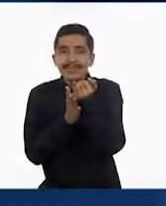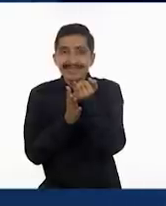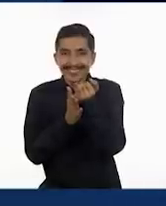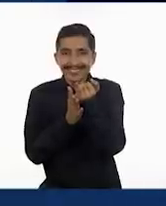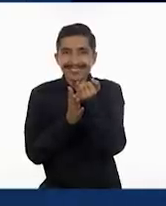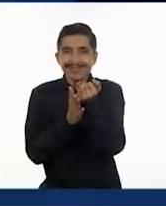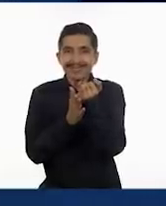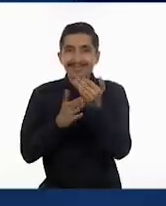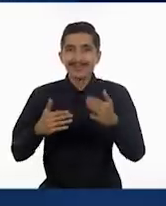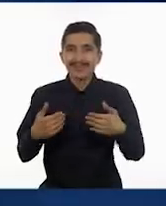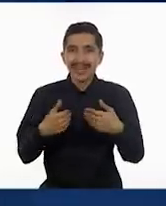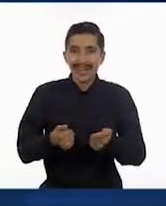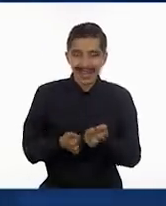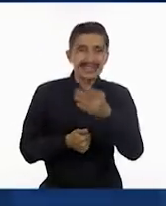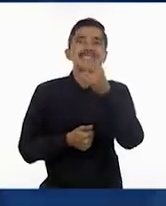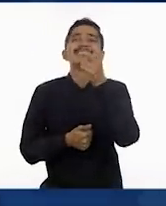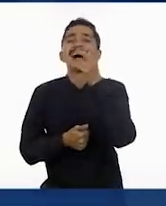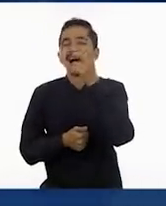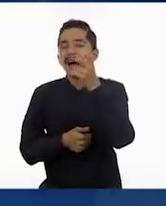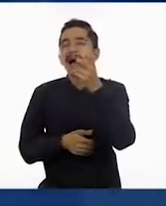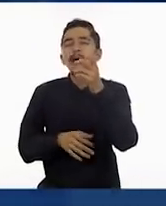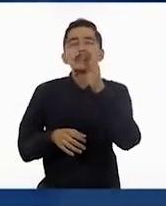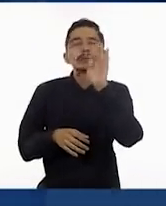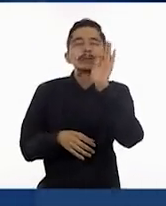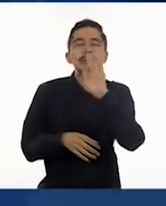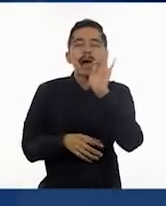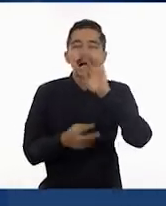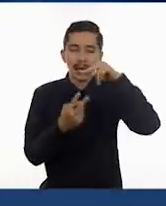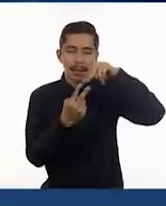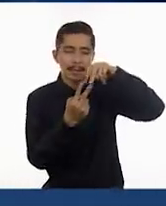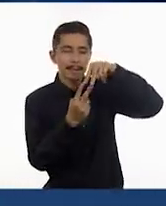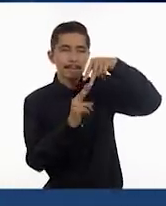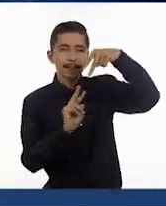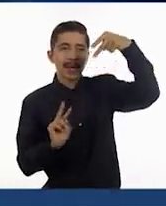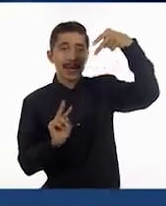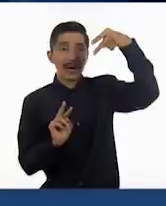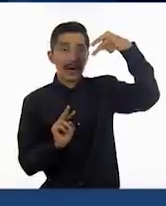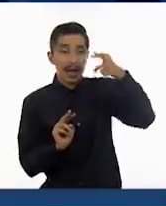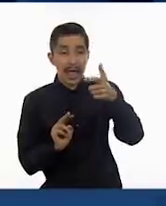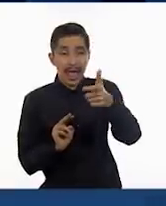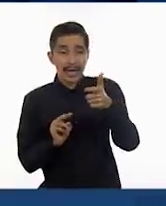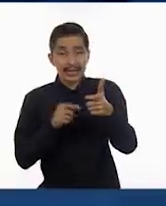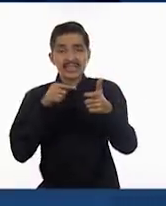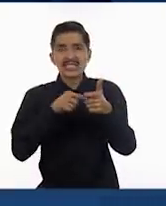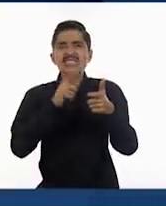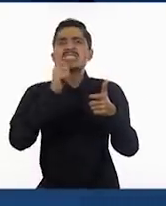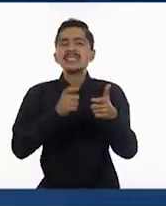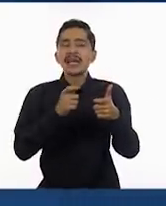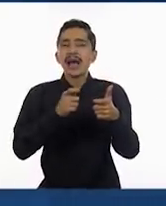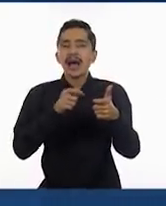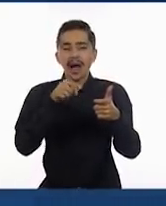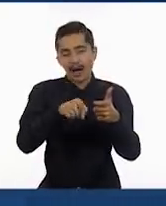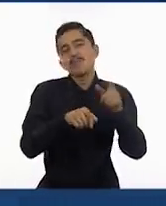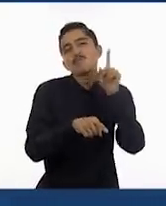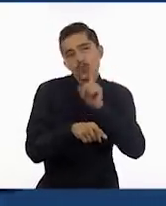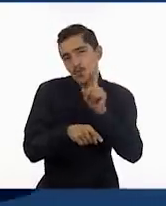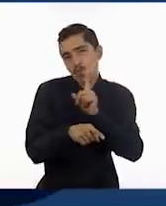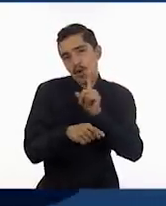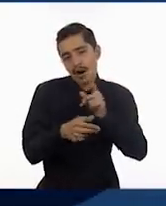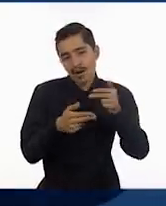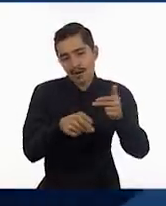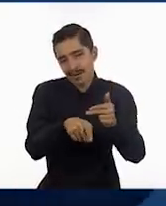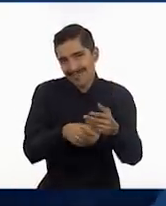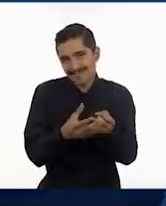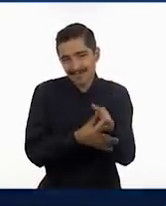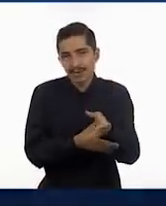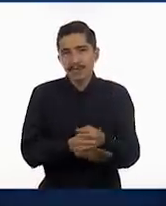ejemplo, si viene el cromosoma X, significa que va a ser mujer, y si se combina con uno Y, significa que va